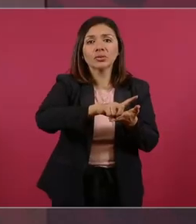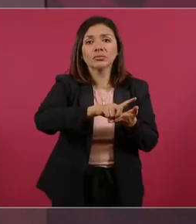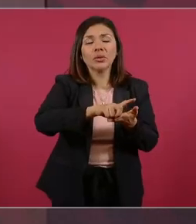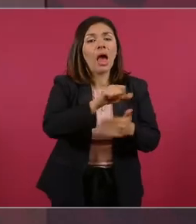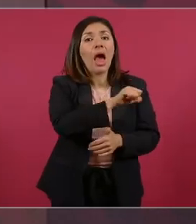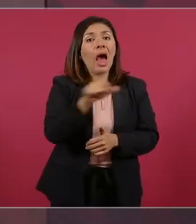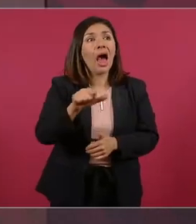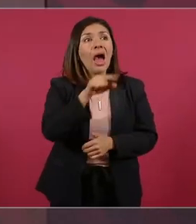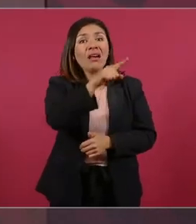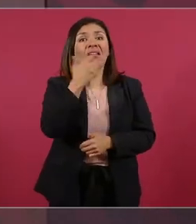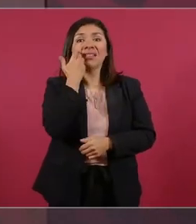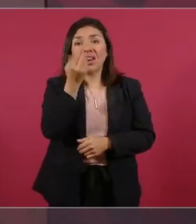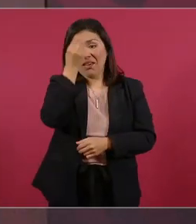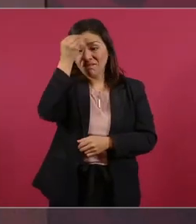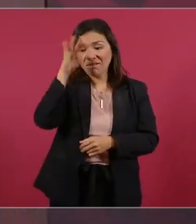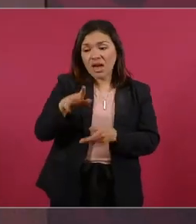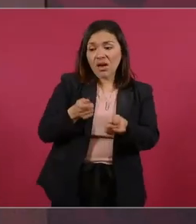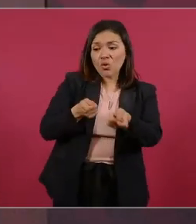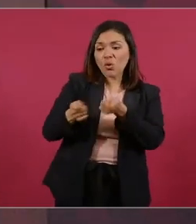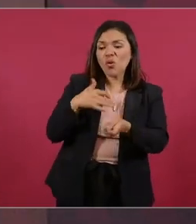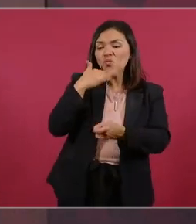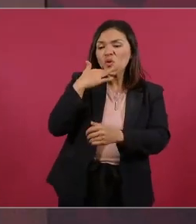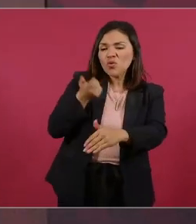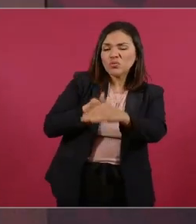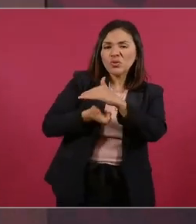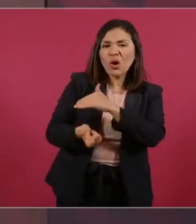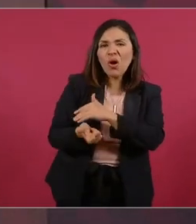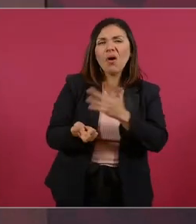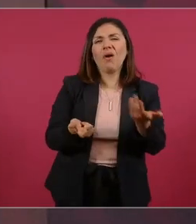de manipulación, de corrupción,